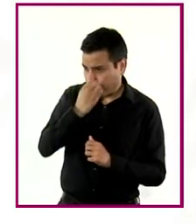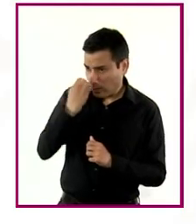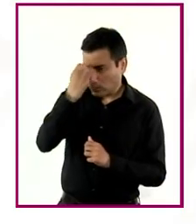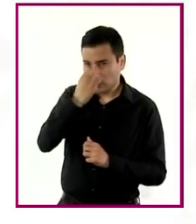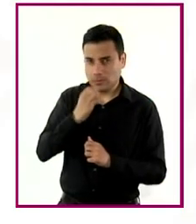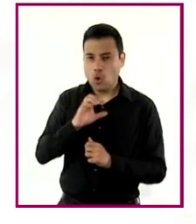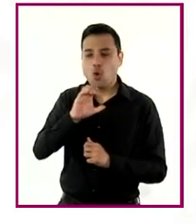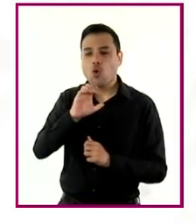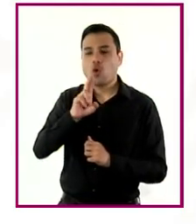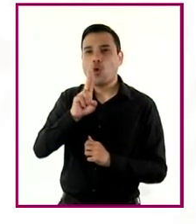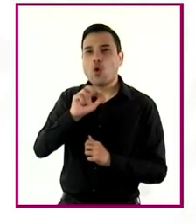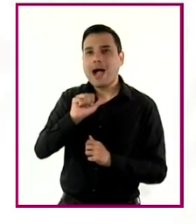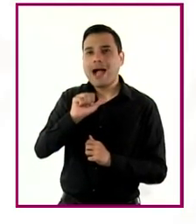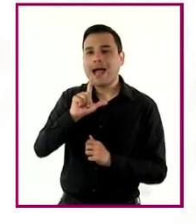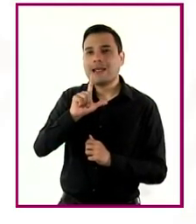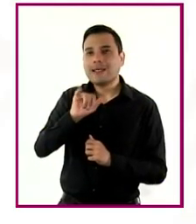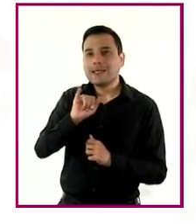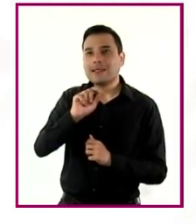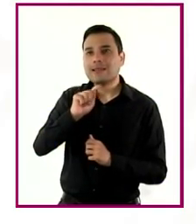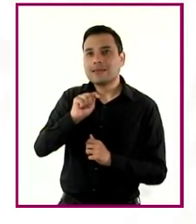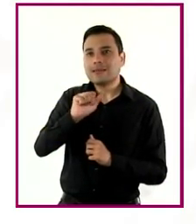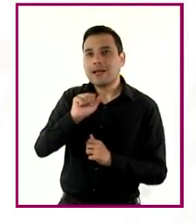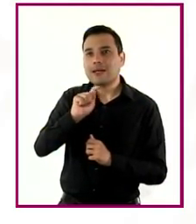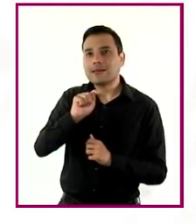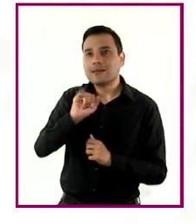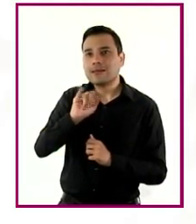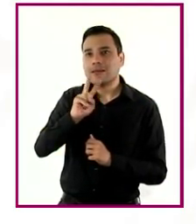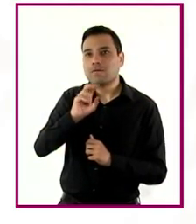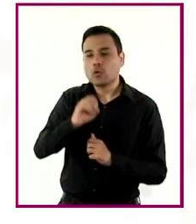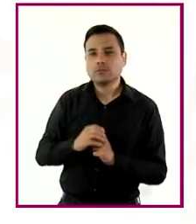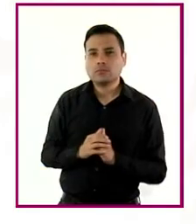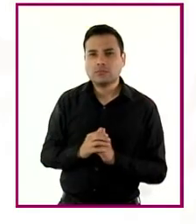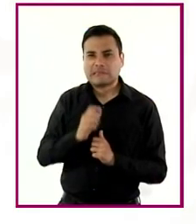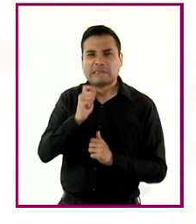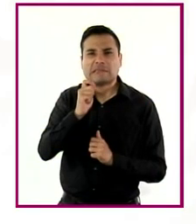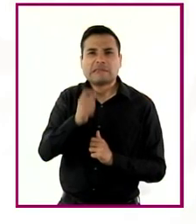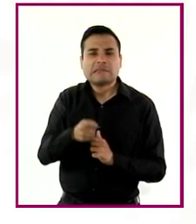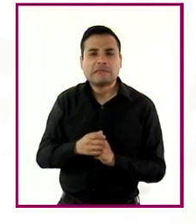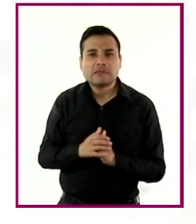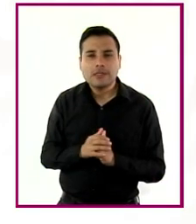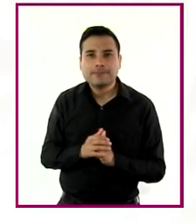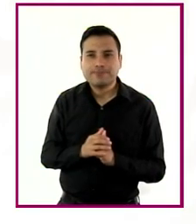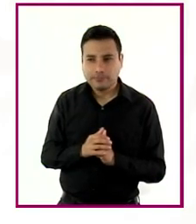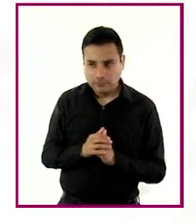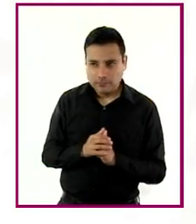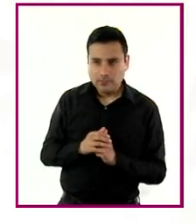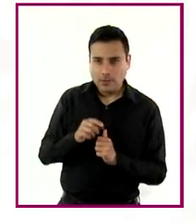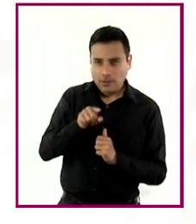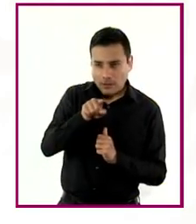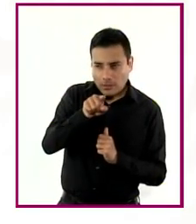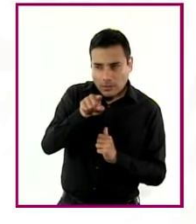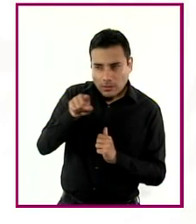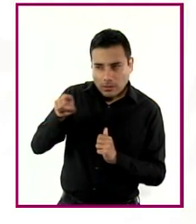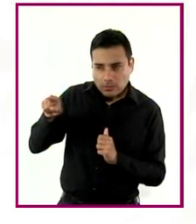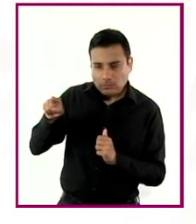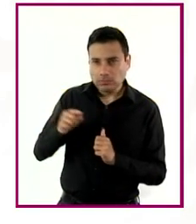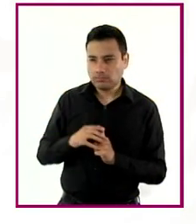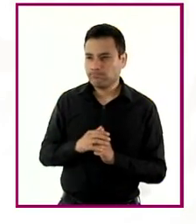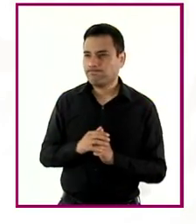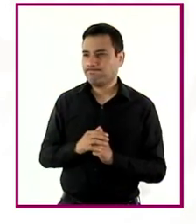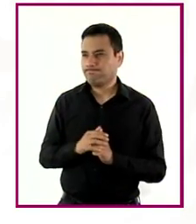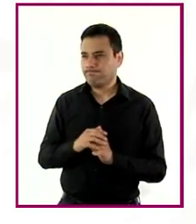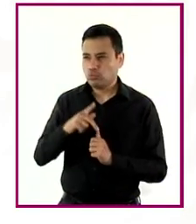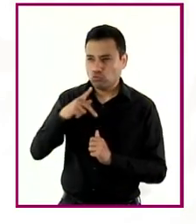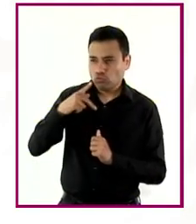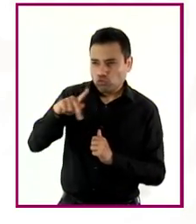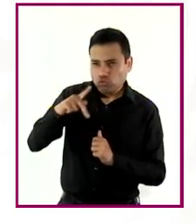carácter cualitativo, ya que valoramos las manifestaciones que dan a conocer a través